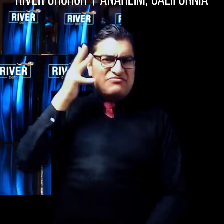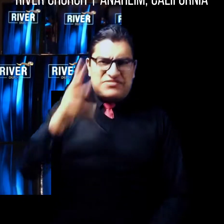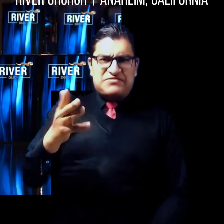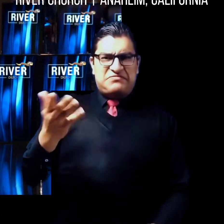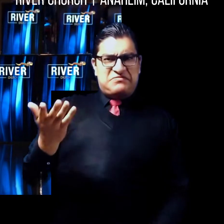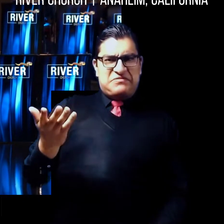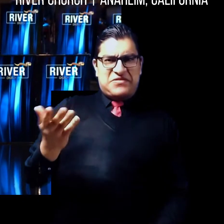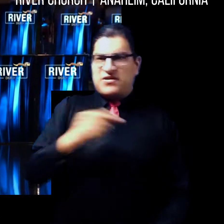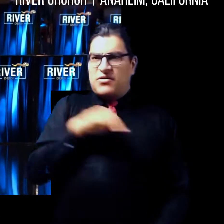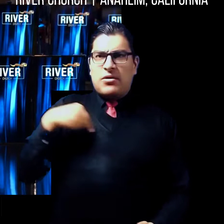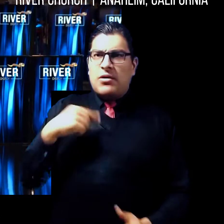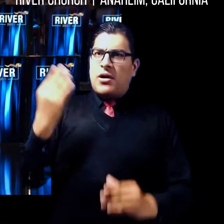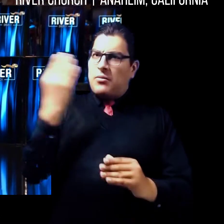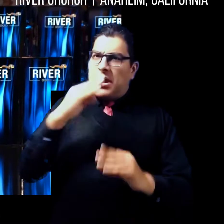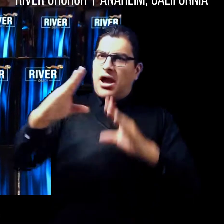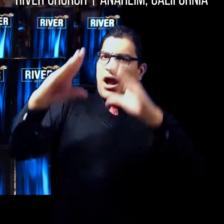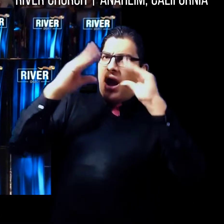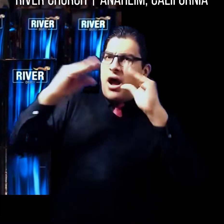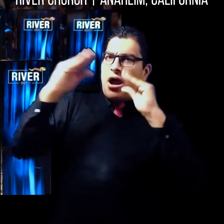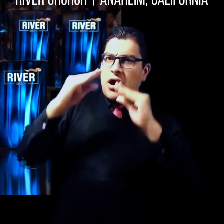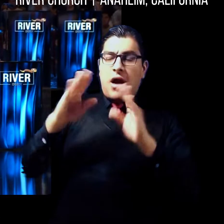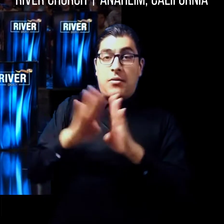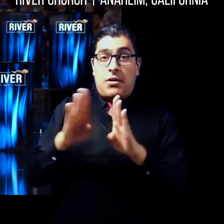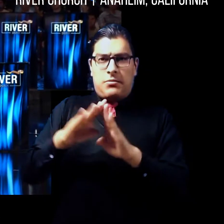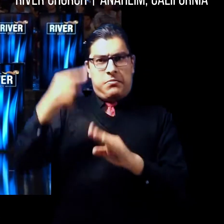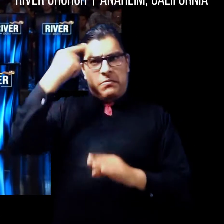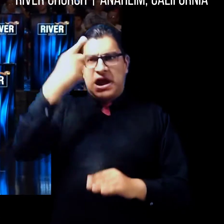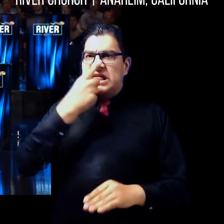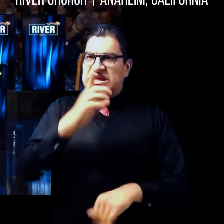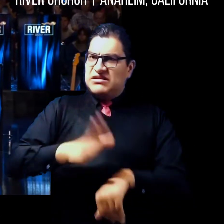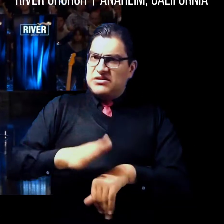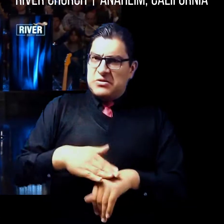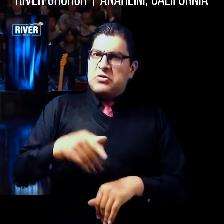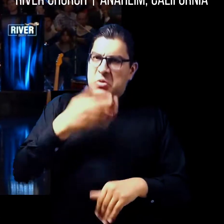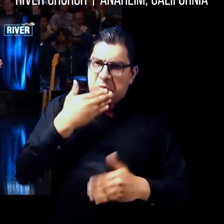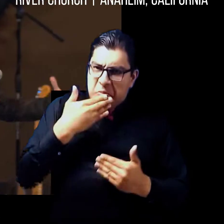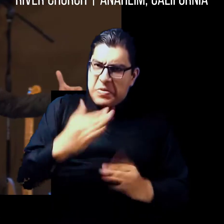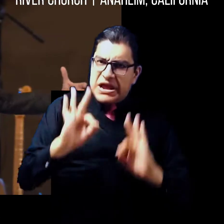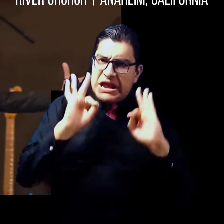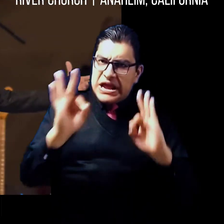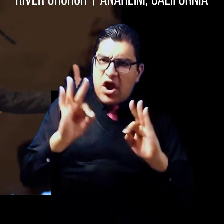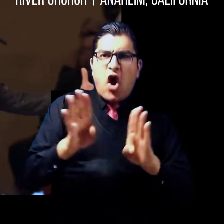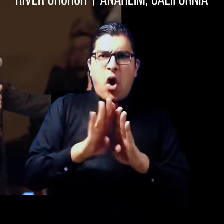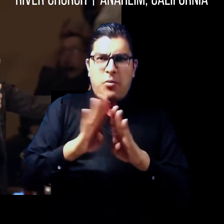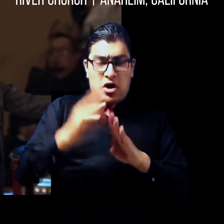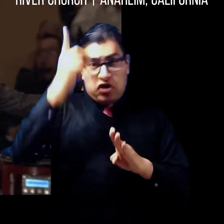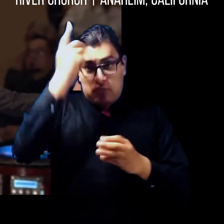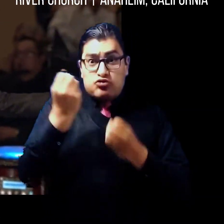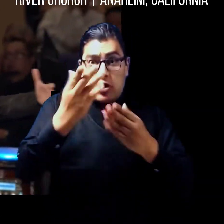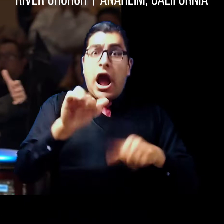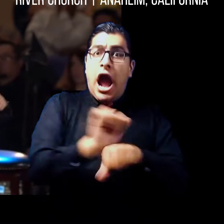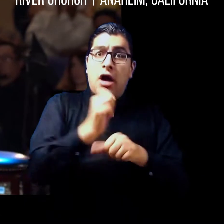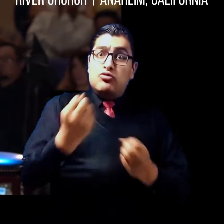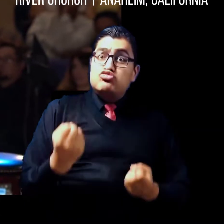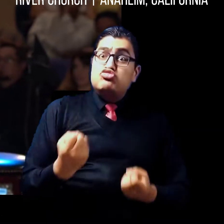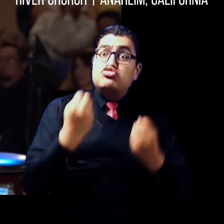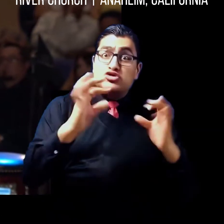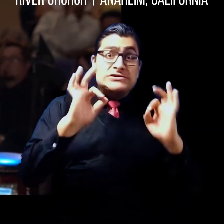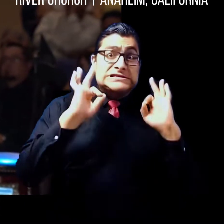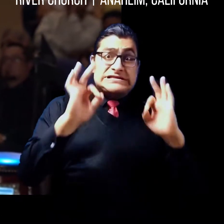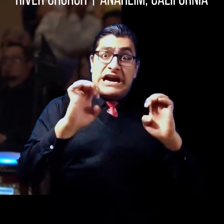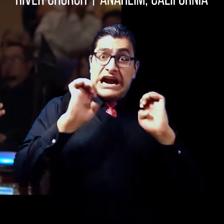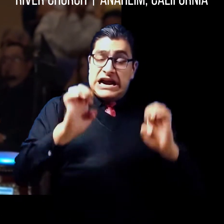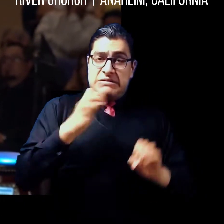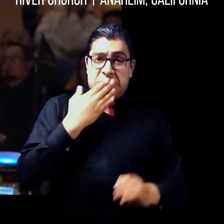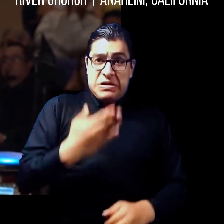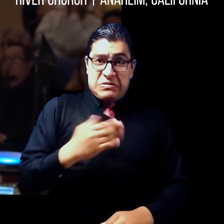No teníamos un evangelio que dijera, te va a ir bien y vas a tener un auto del año, un 0 kilómetro.